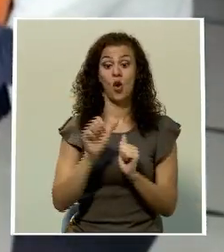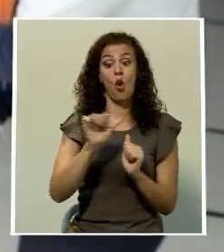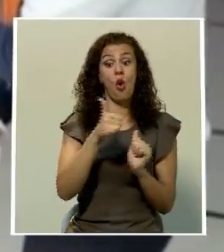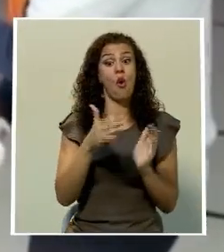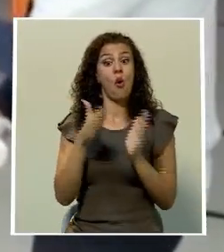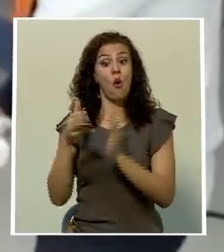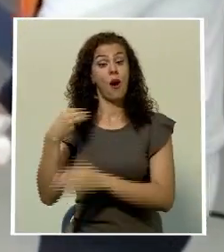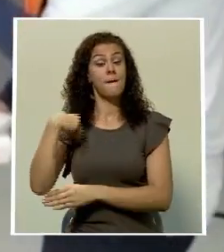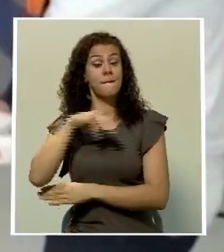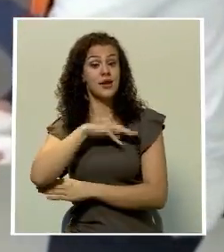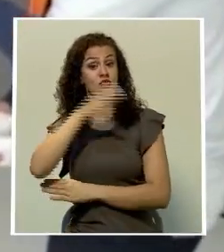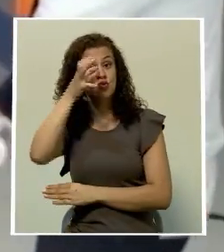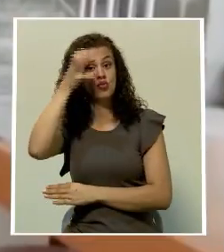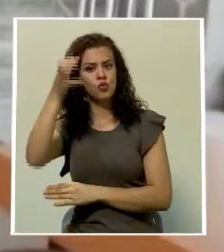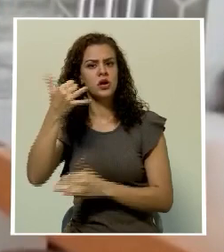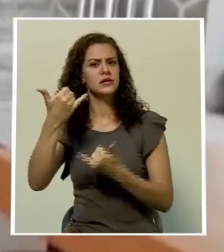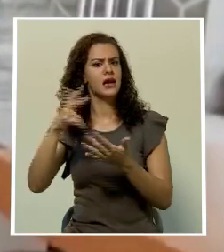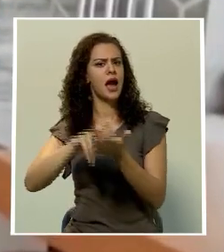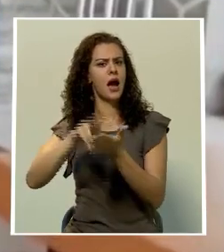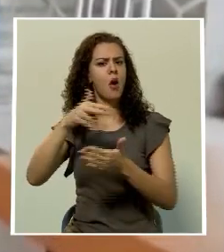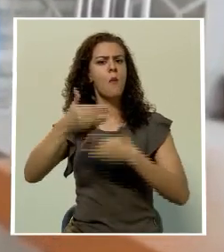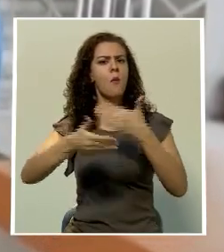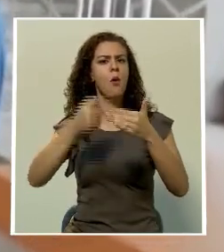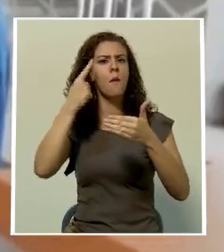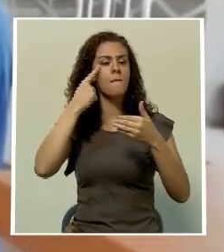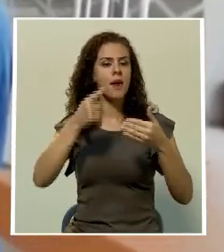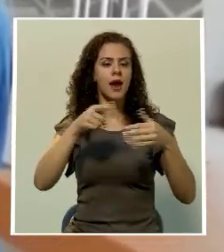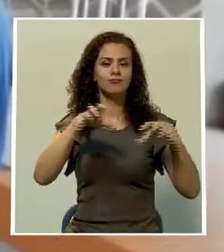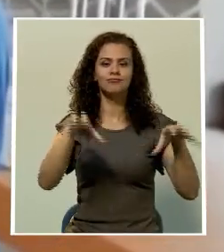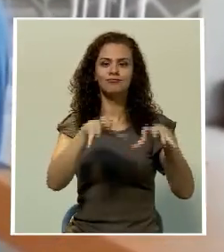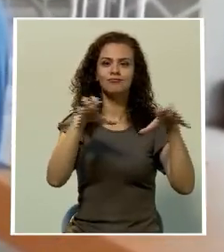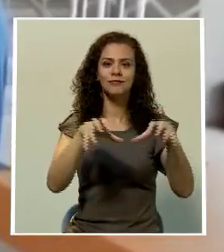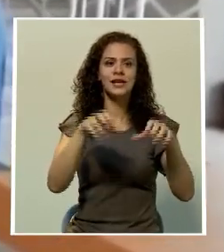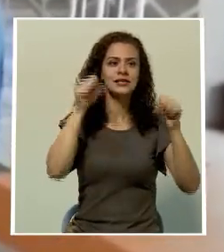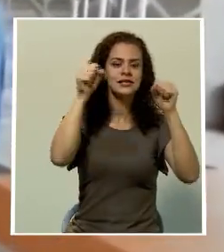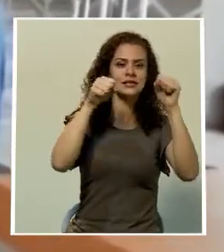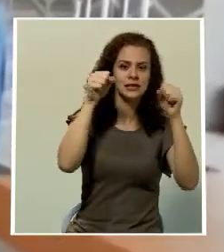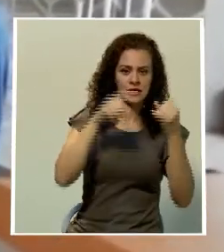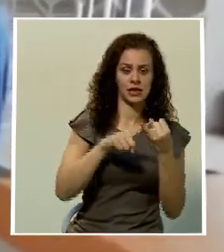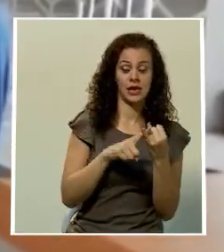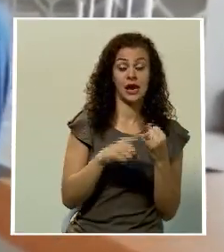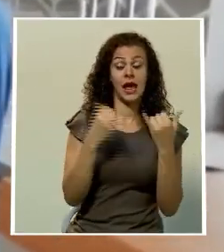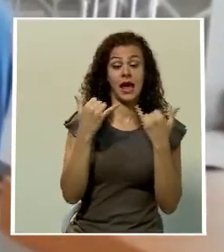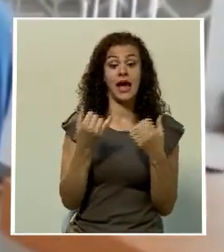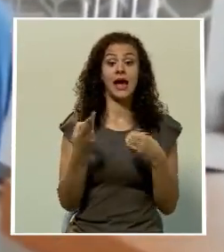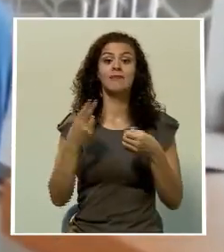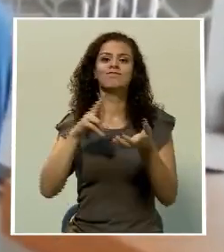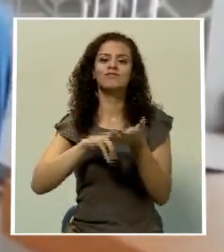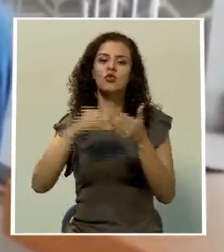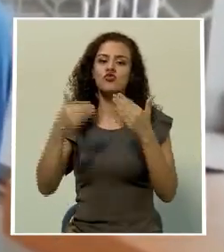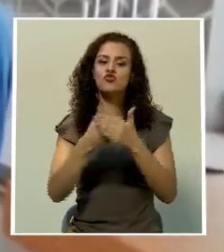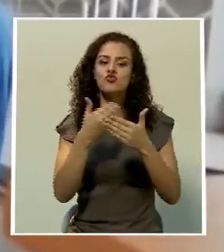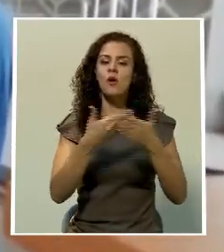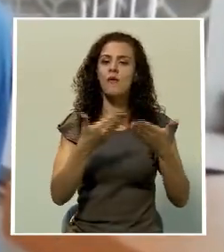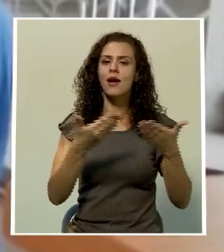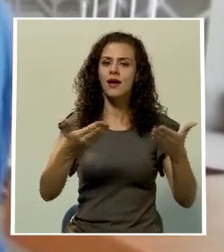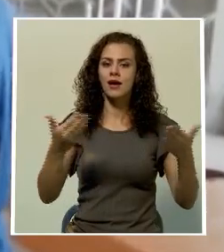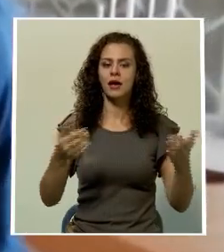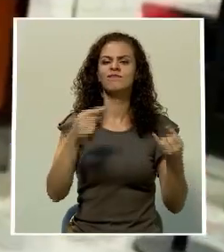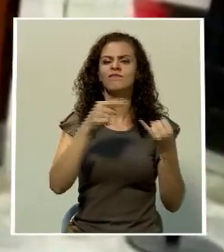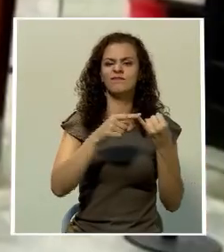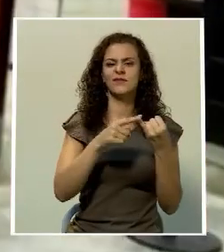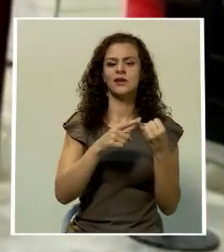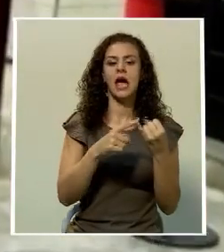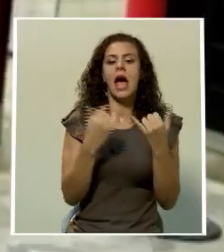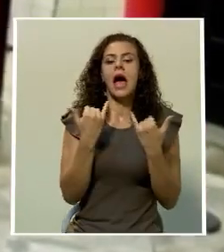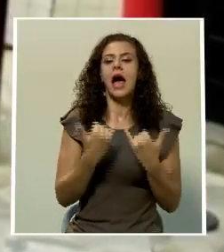otra parte, el Ministerio de Cultura aprobó el protocolo para la reactivación de salas de cine, el cual incorpora nuevos elementos, entre